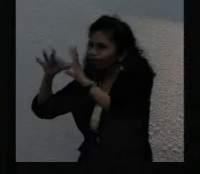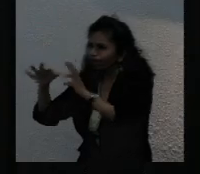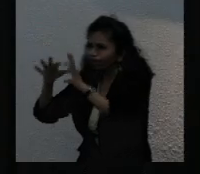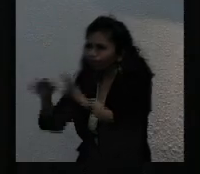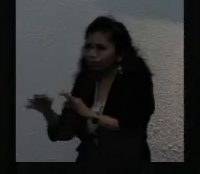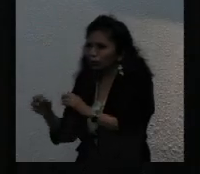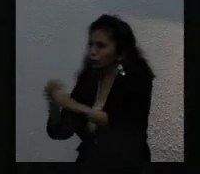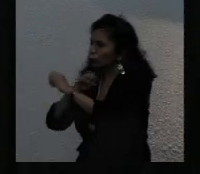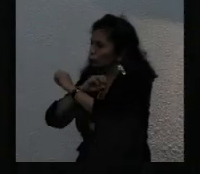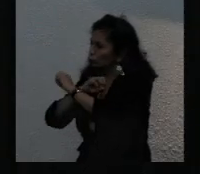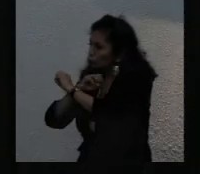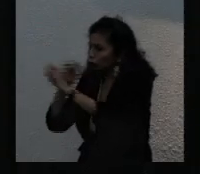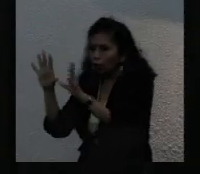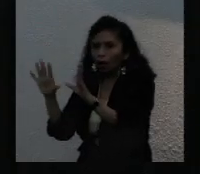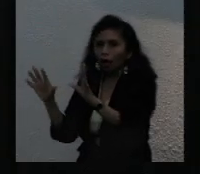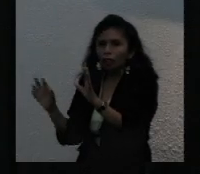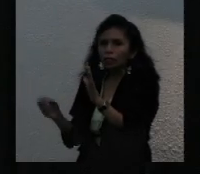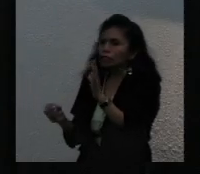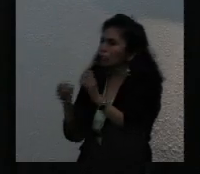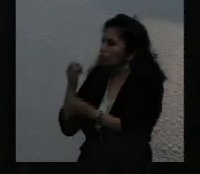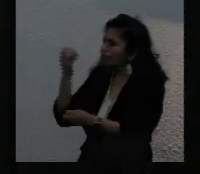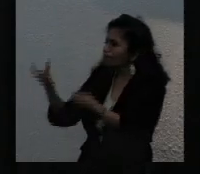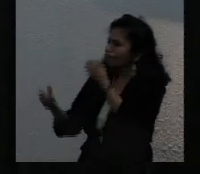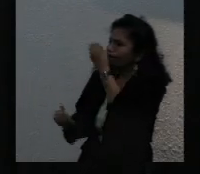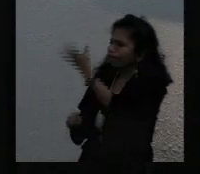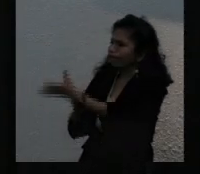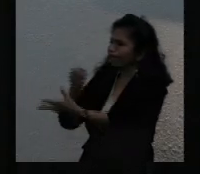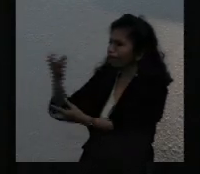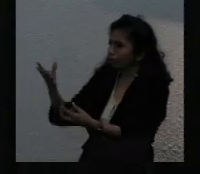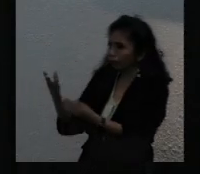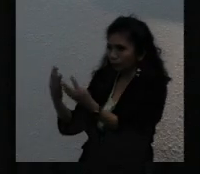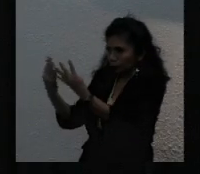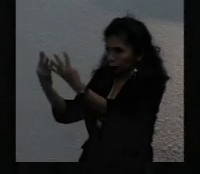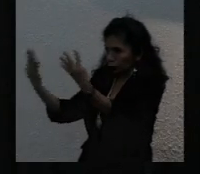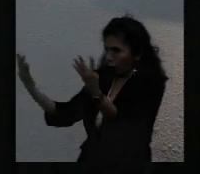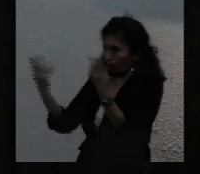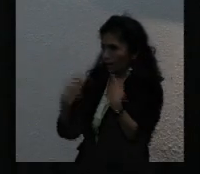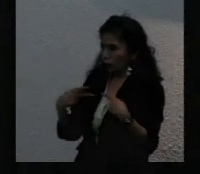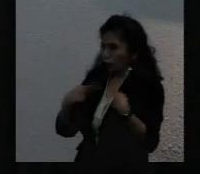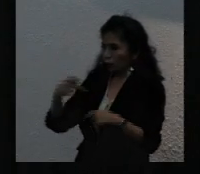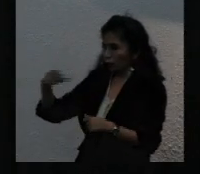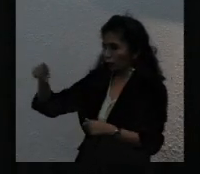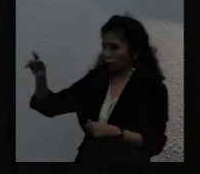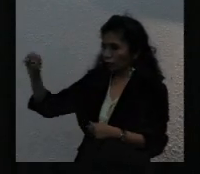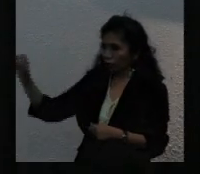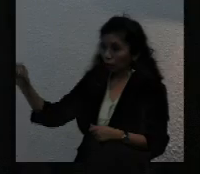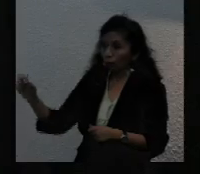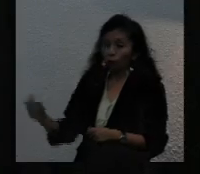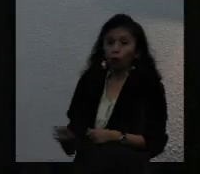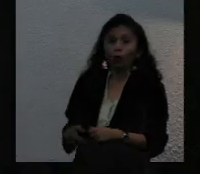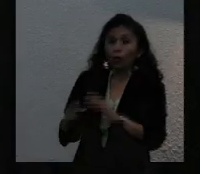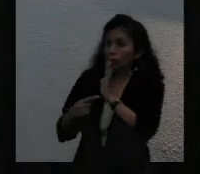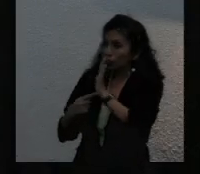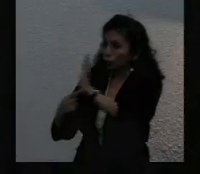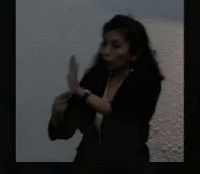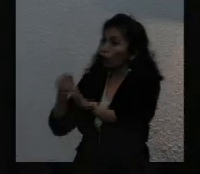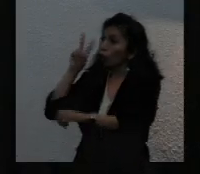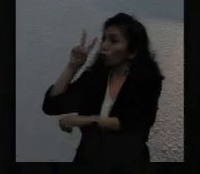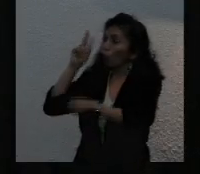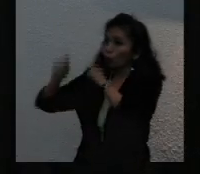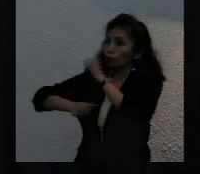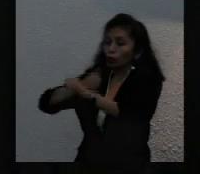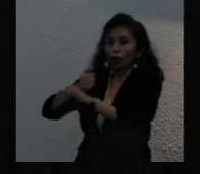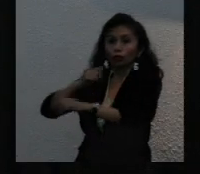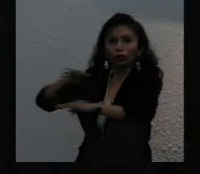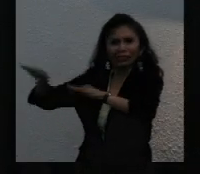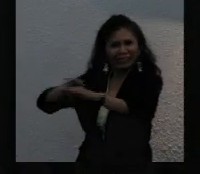la transparencia y exponiendo de cara a las y los quintanarroenses los resultados de 2 años de trabajo y